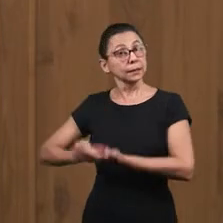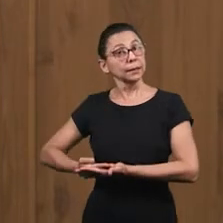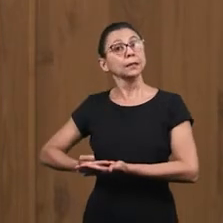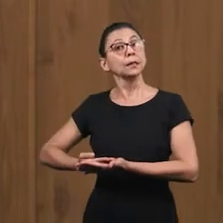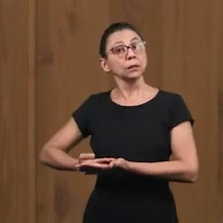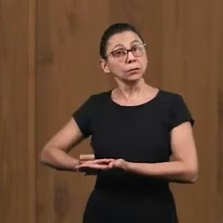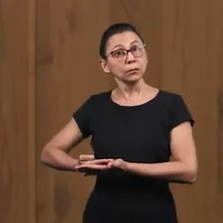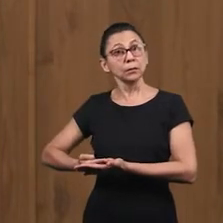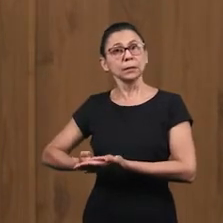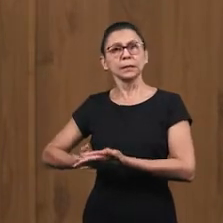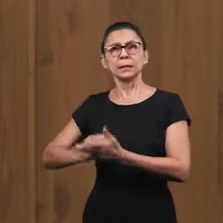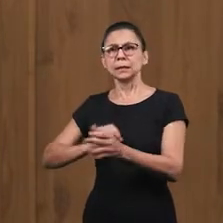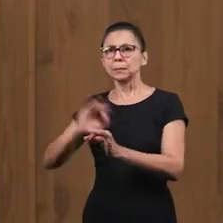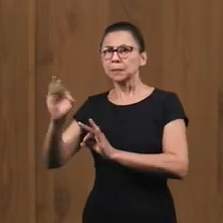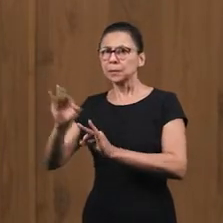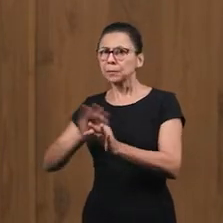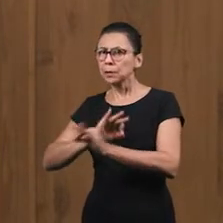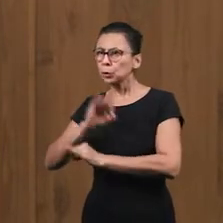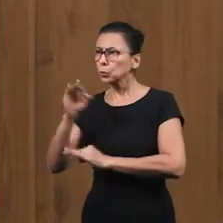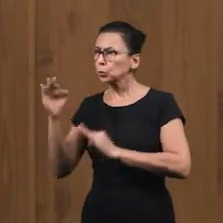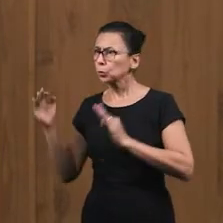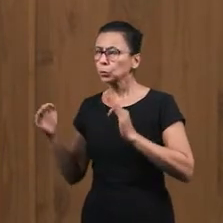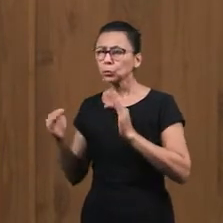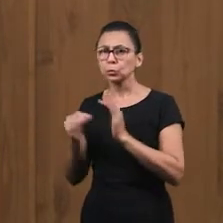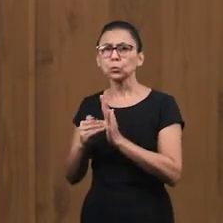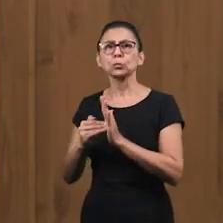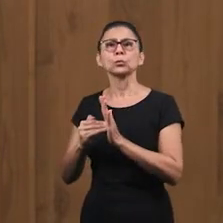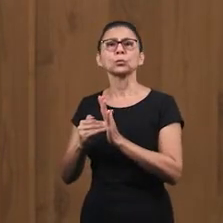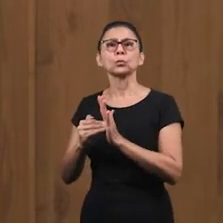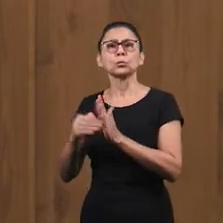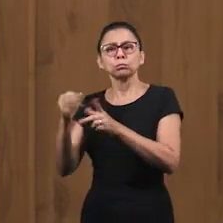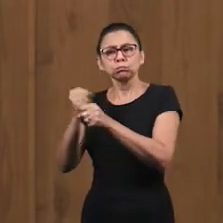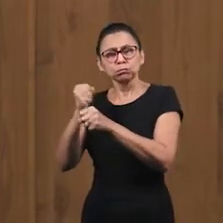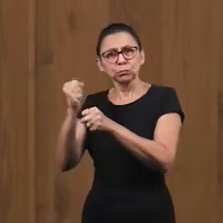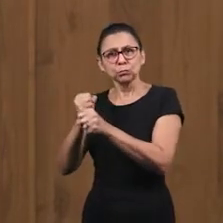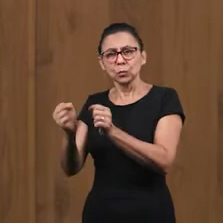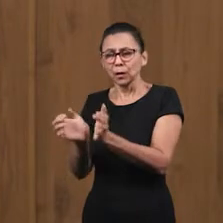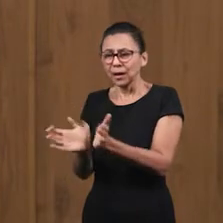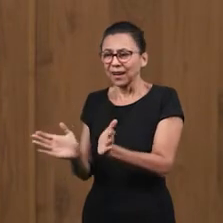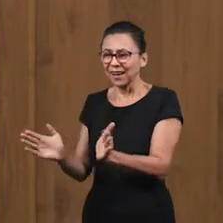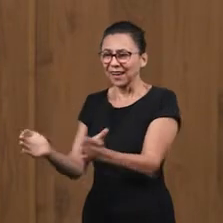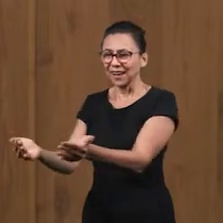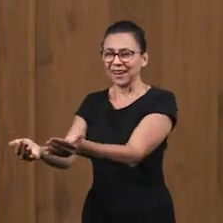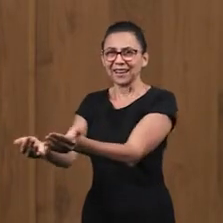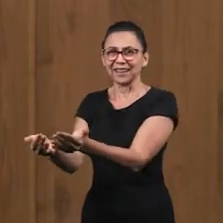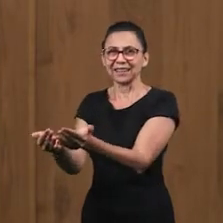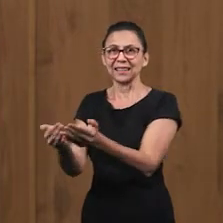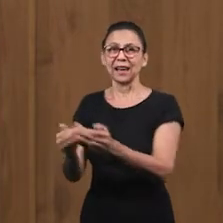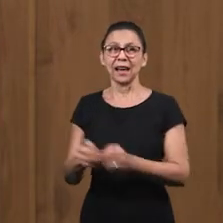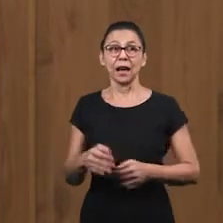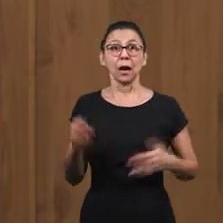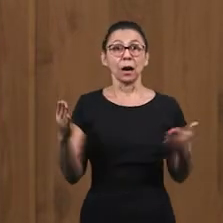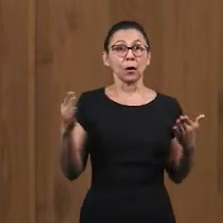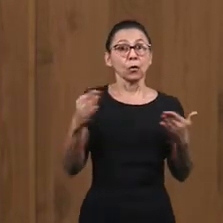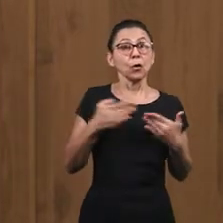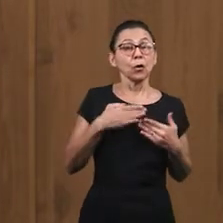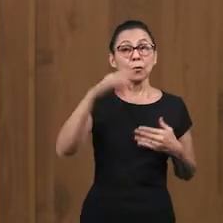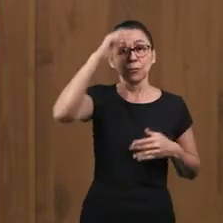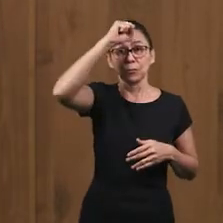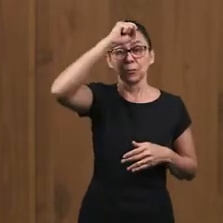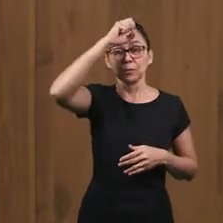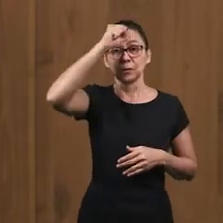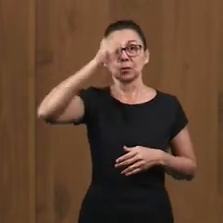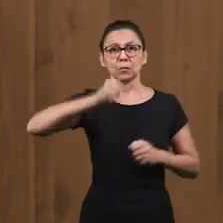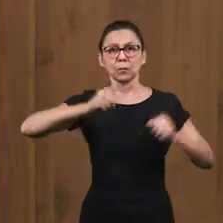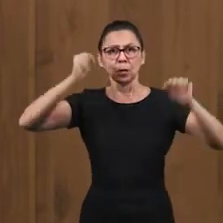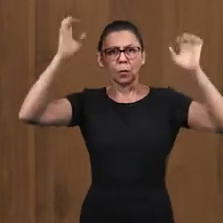hizo lo que Dios le mandó hacer. Él construyó el arca. Y hoy nosotros vamos a hablar sobre un